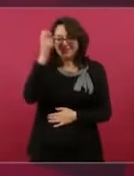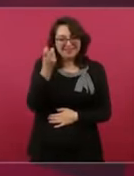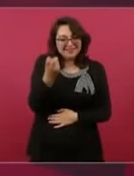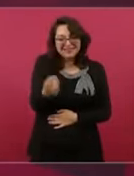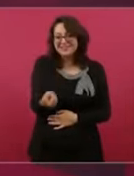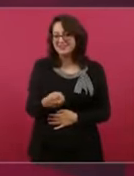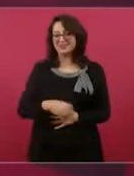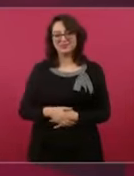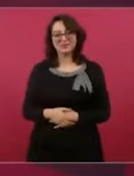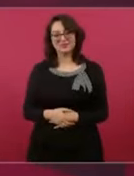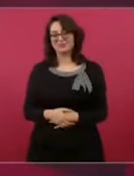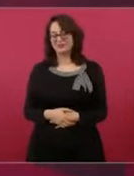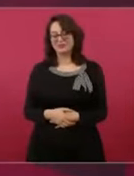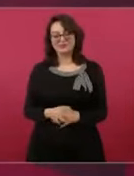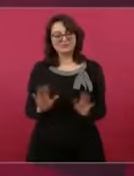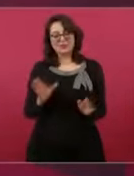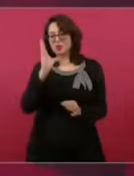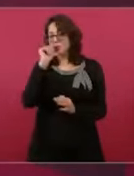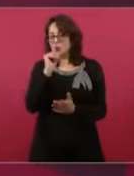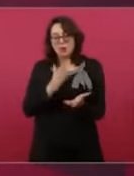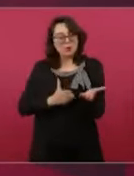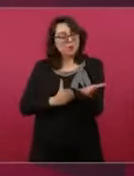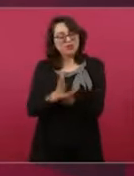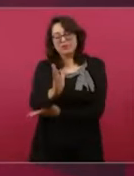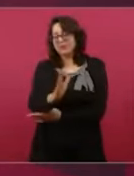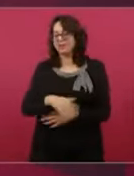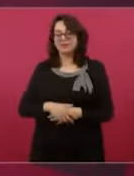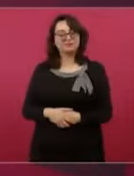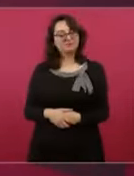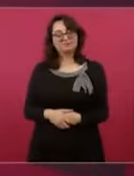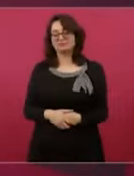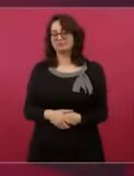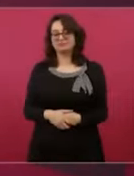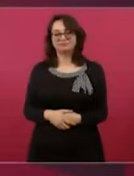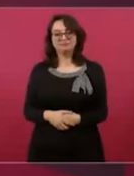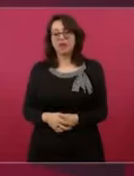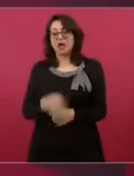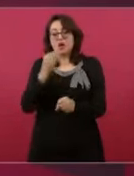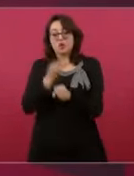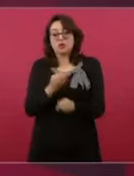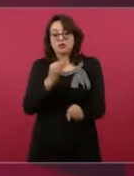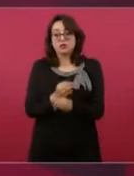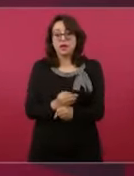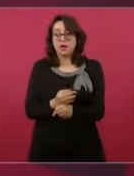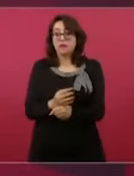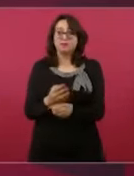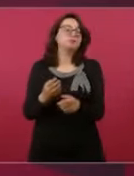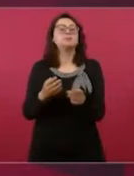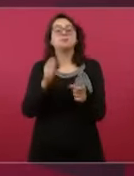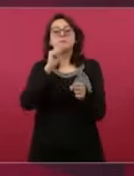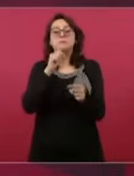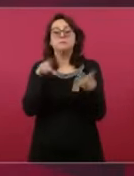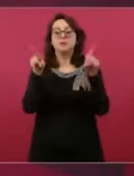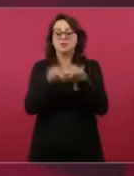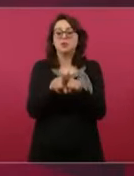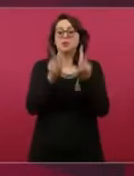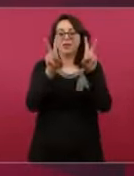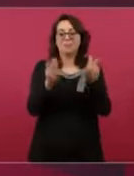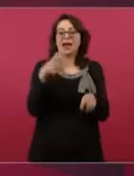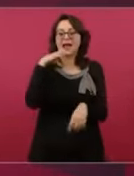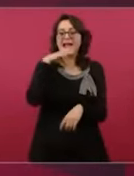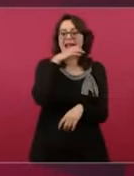ya es una temporada, así como la temporada, desgraciadamente, ¿no? Lamentablemente, de calor va a ser la otra temporada ya.